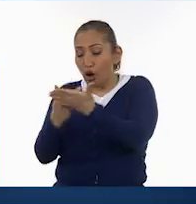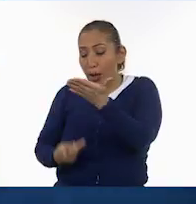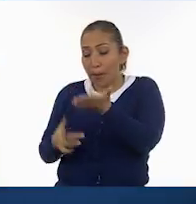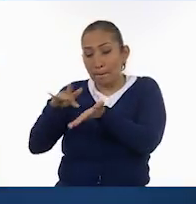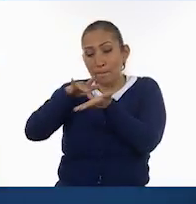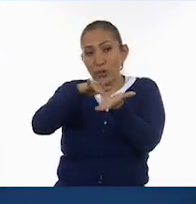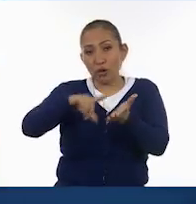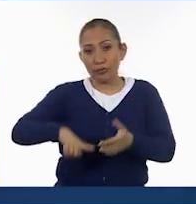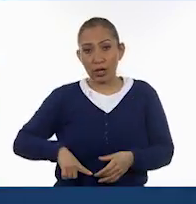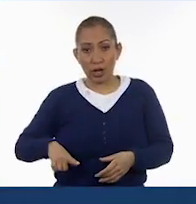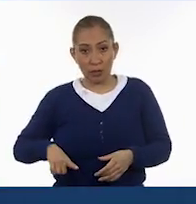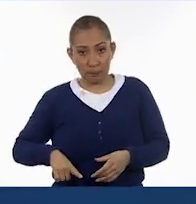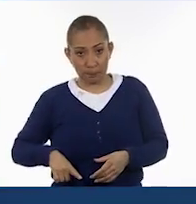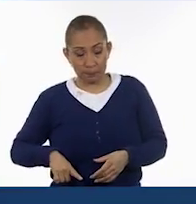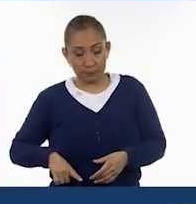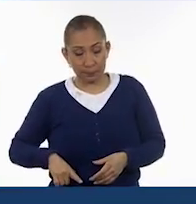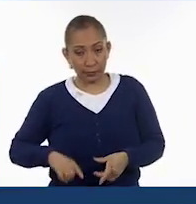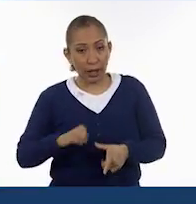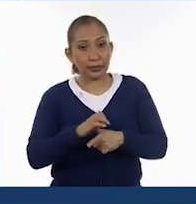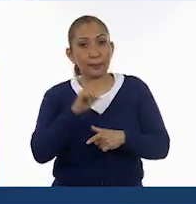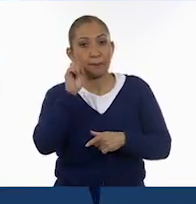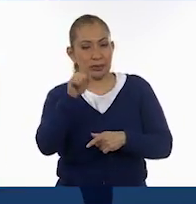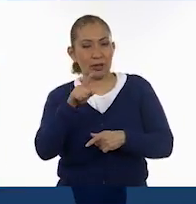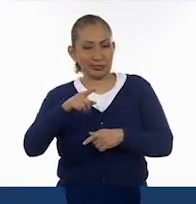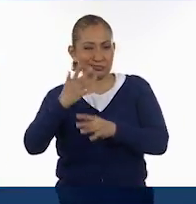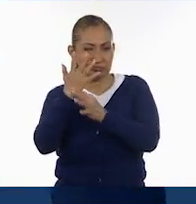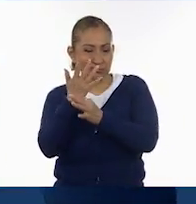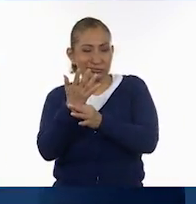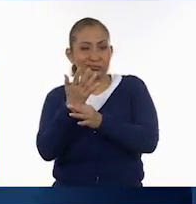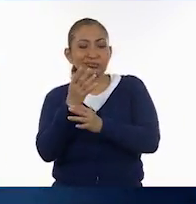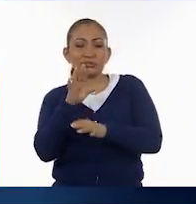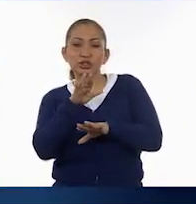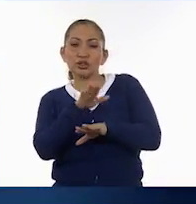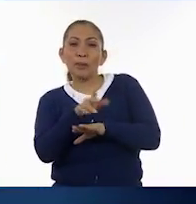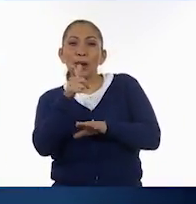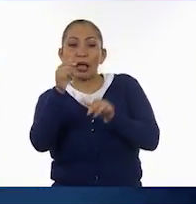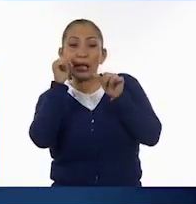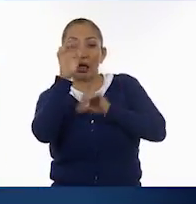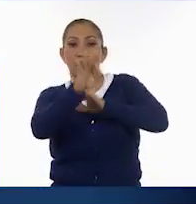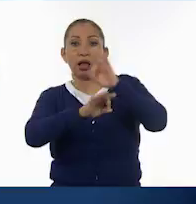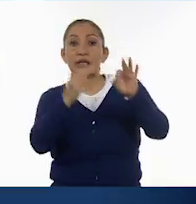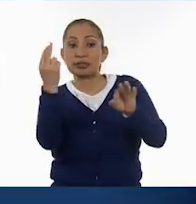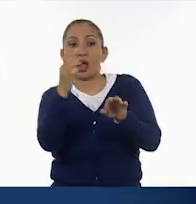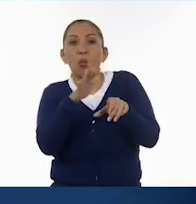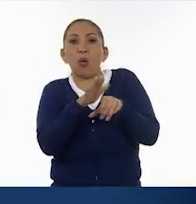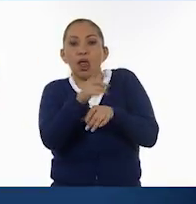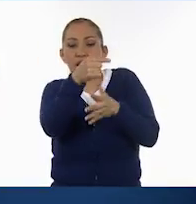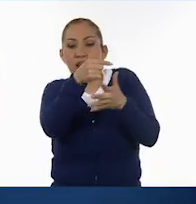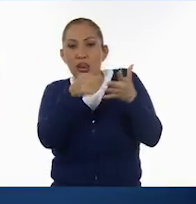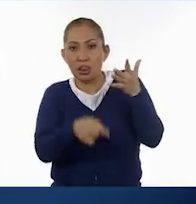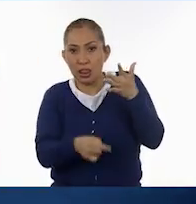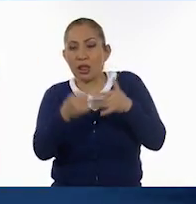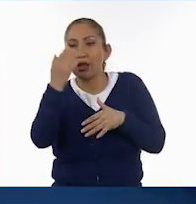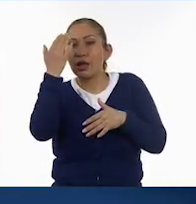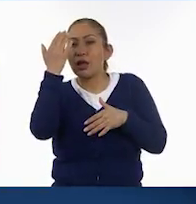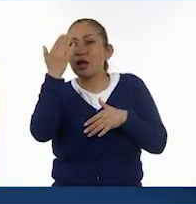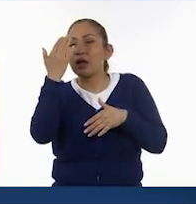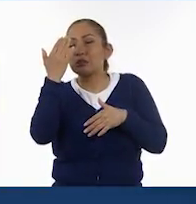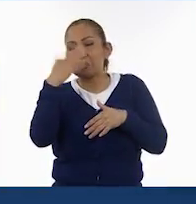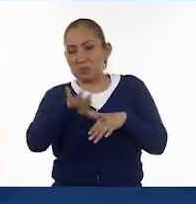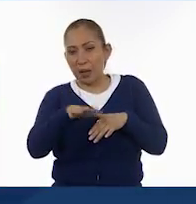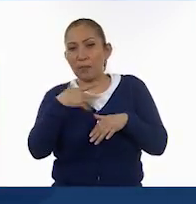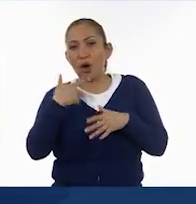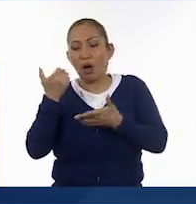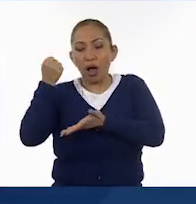Estado. Entonces, aquí justo es lo que decimos en cuanto a la atención que se va a dar. Sabemos también que